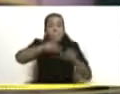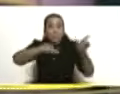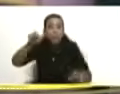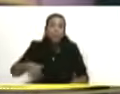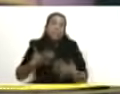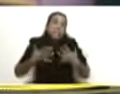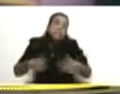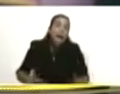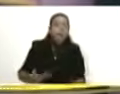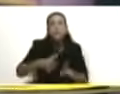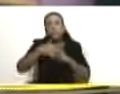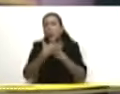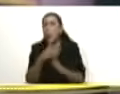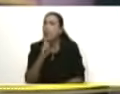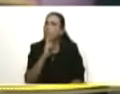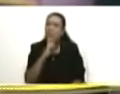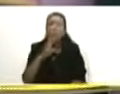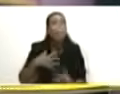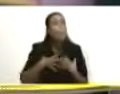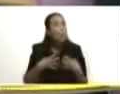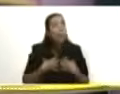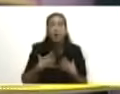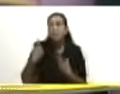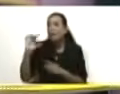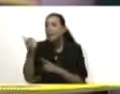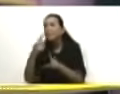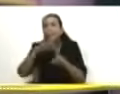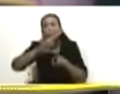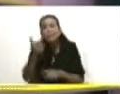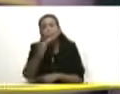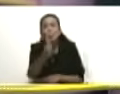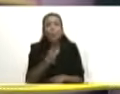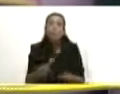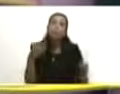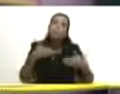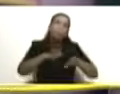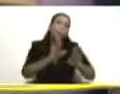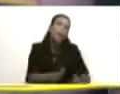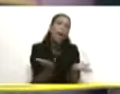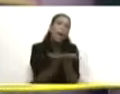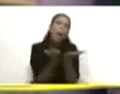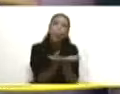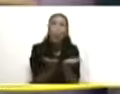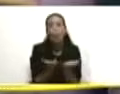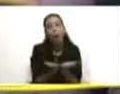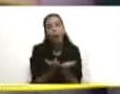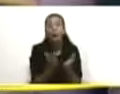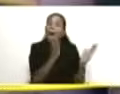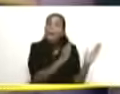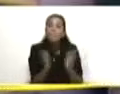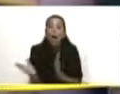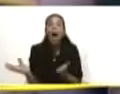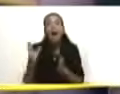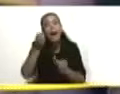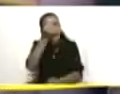quizás por circunstancias de la vida, por una u otra razón, tuvieron que interrumpir sus estudios, que es el plan gradúate. Es un